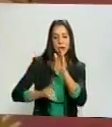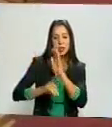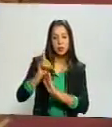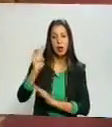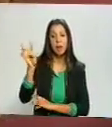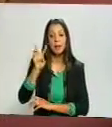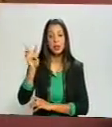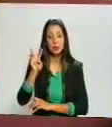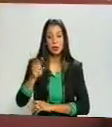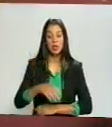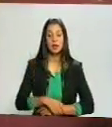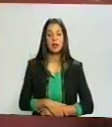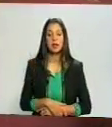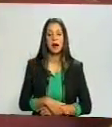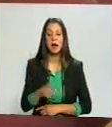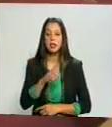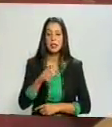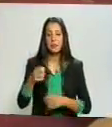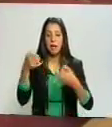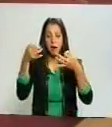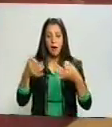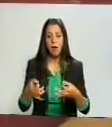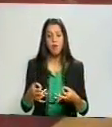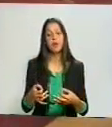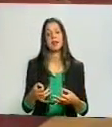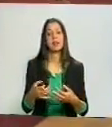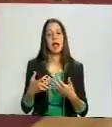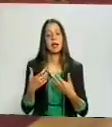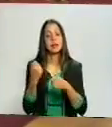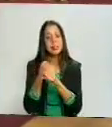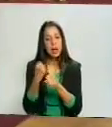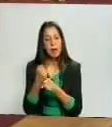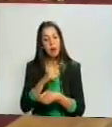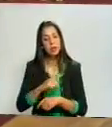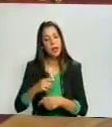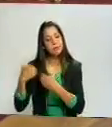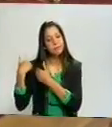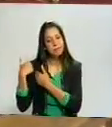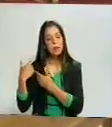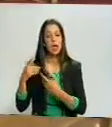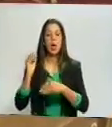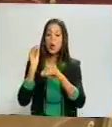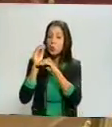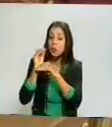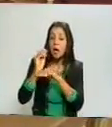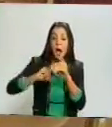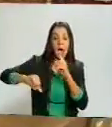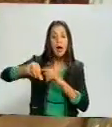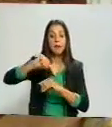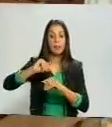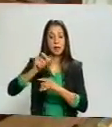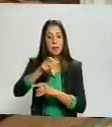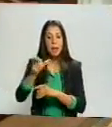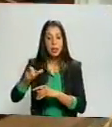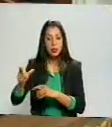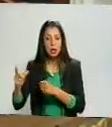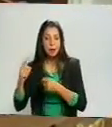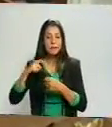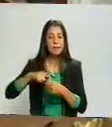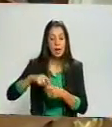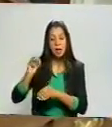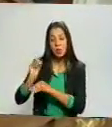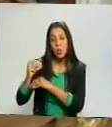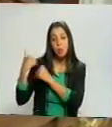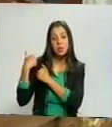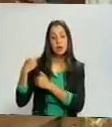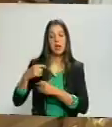patria, que debe formalizarse y ejercerse de manera responsable con la madre tierra y con la gente. El arco